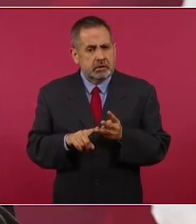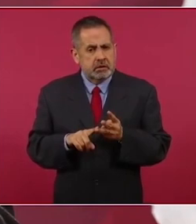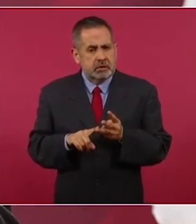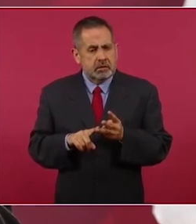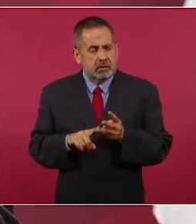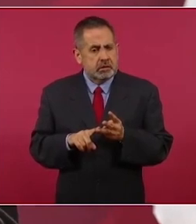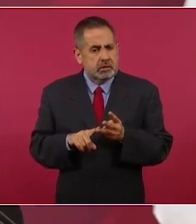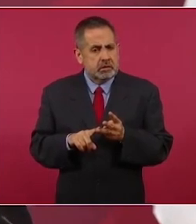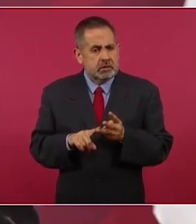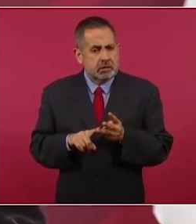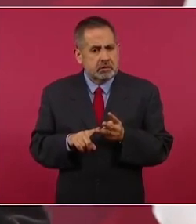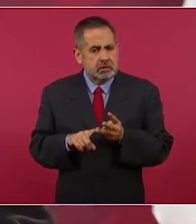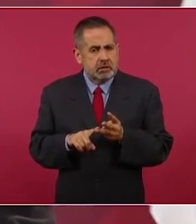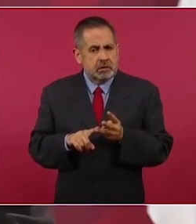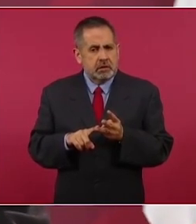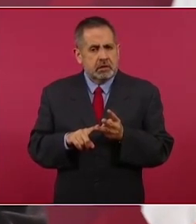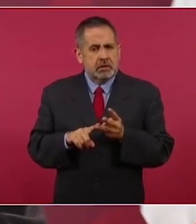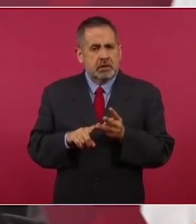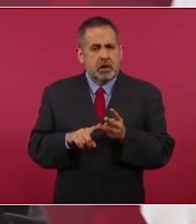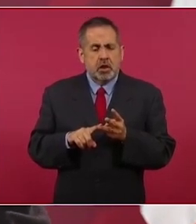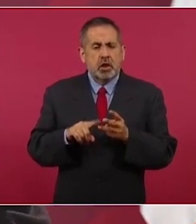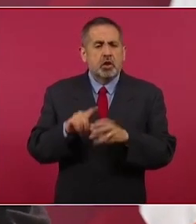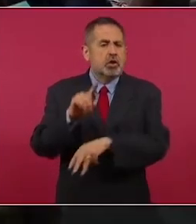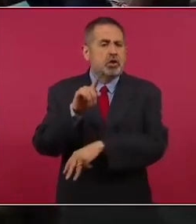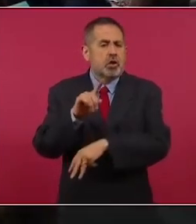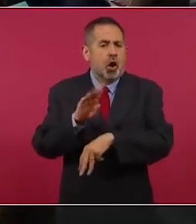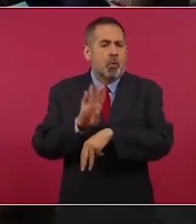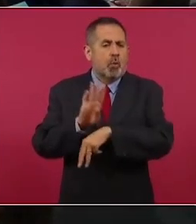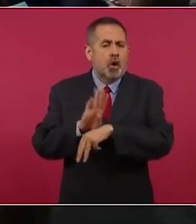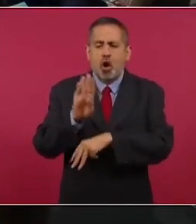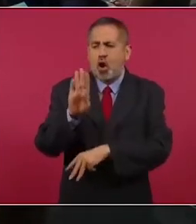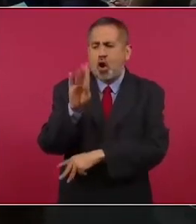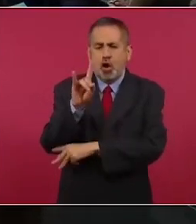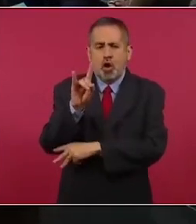con el presidente de Bolivia,